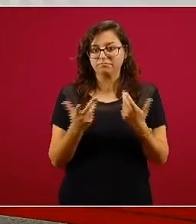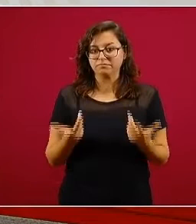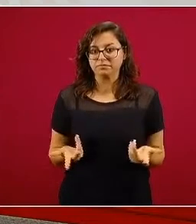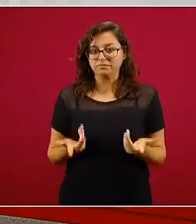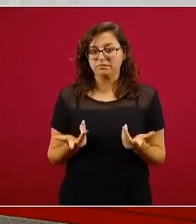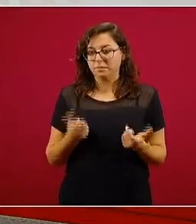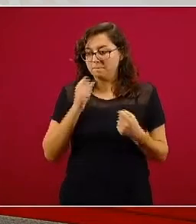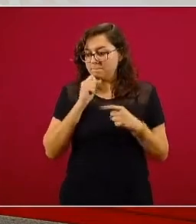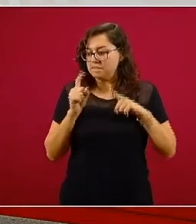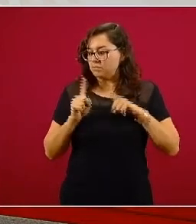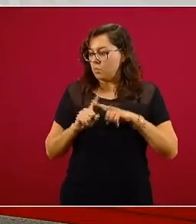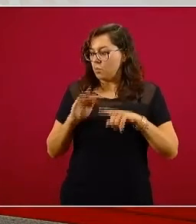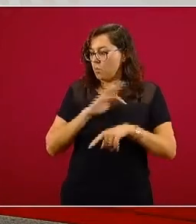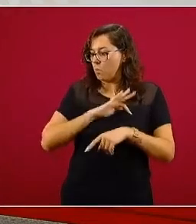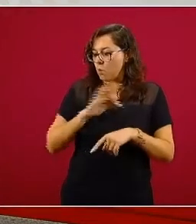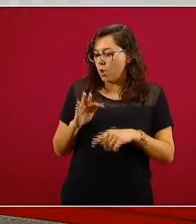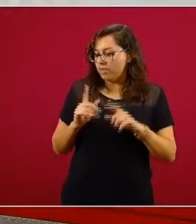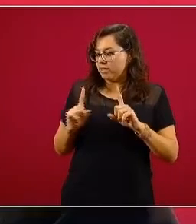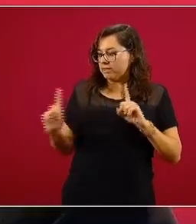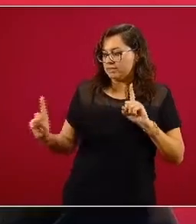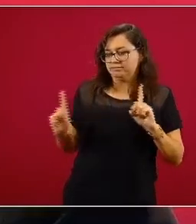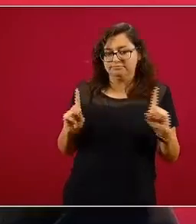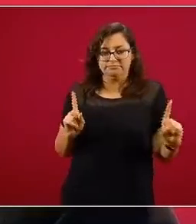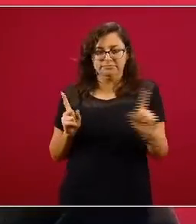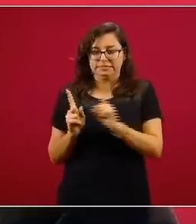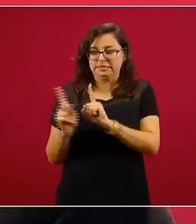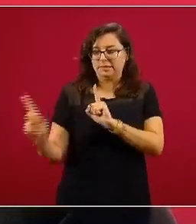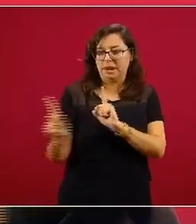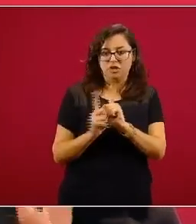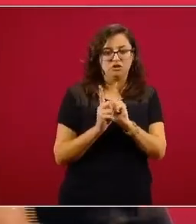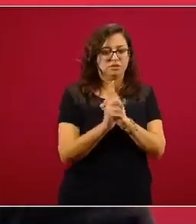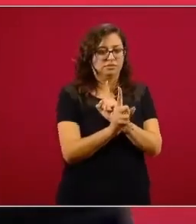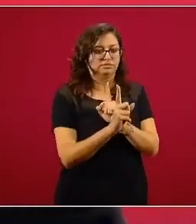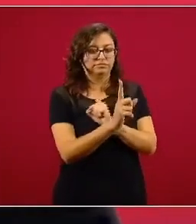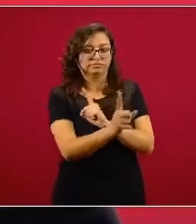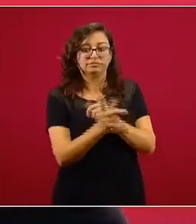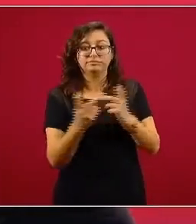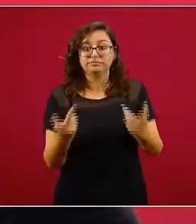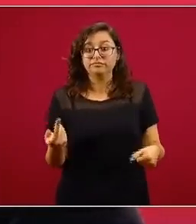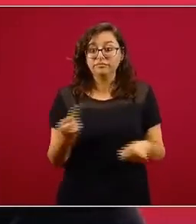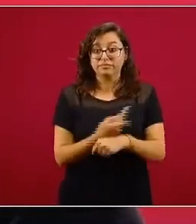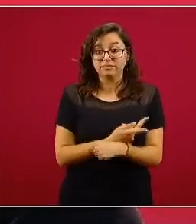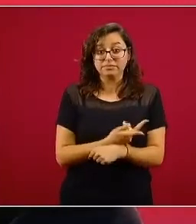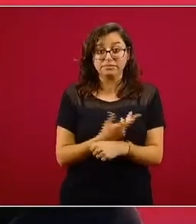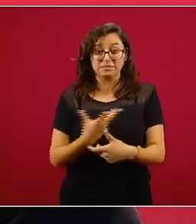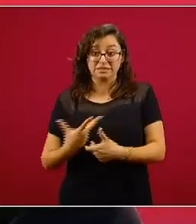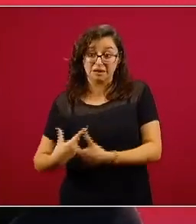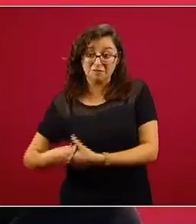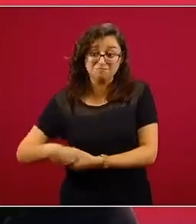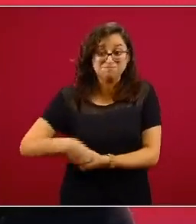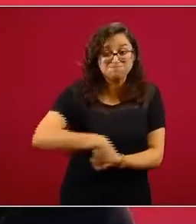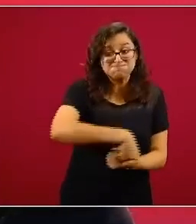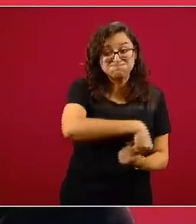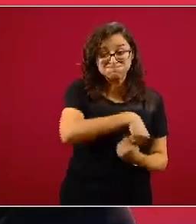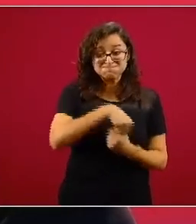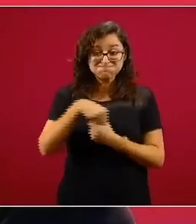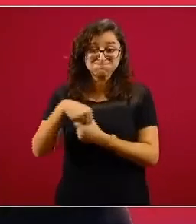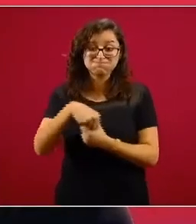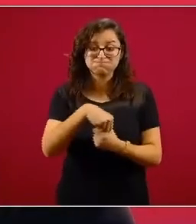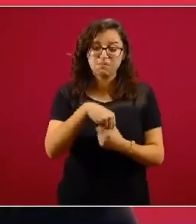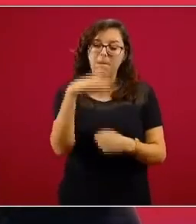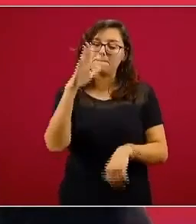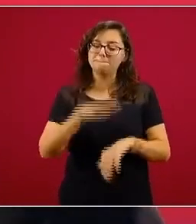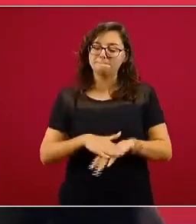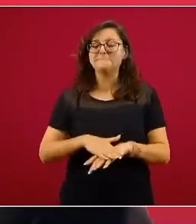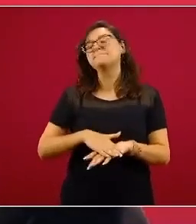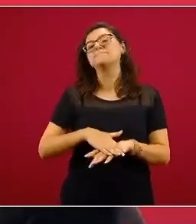unidad de espacio, vamos a decir por kilómetro cuadrado. Entre más densa es la población, más